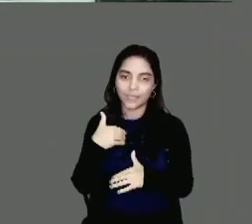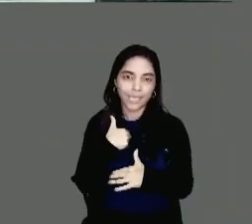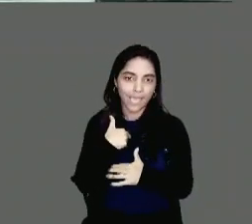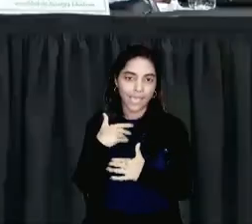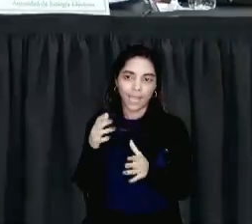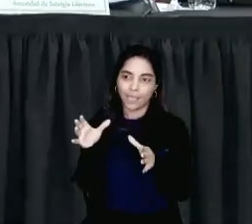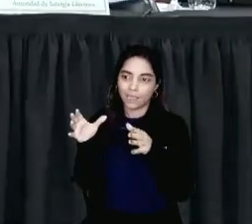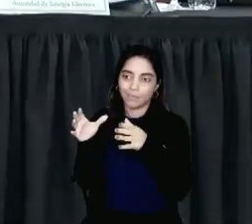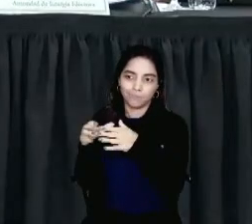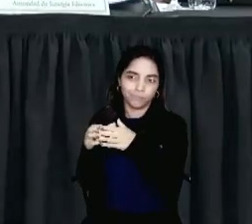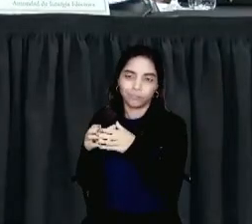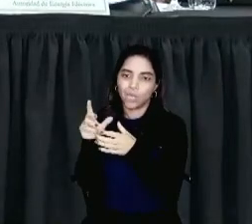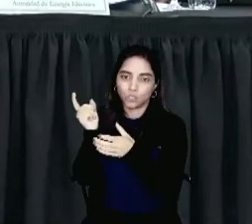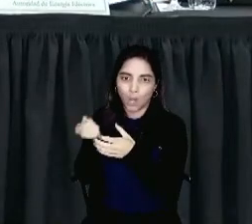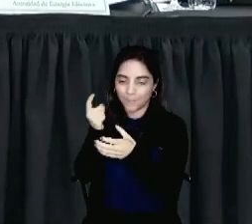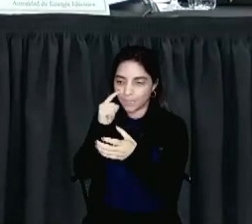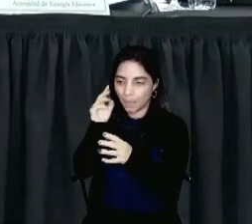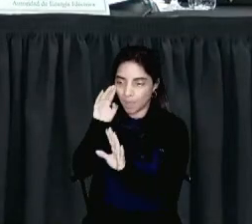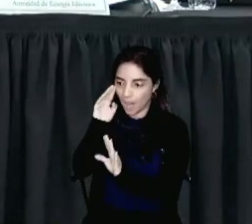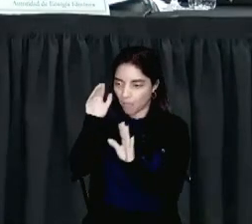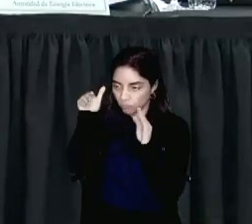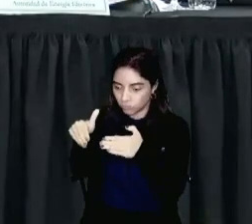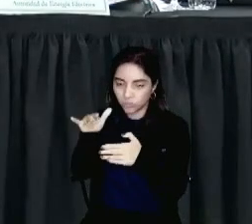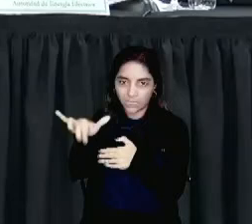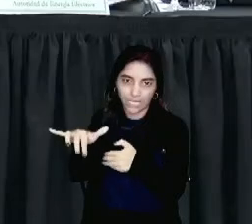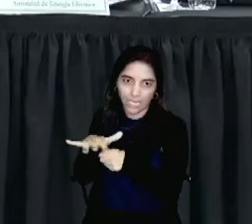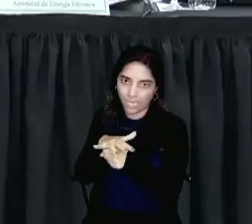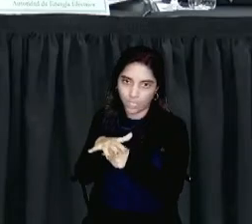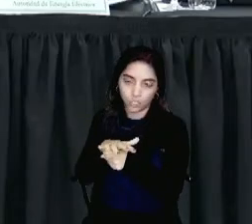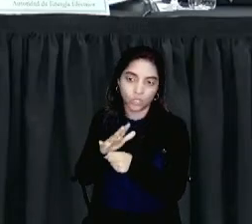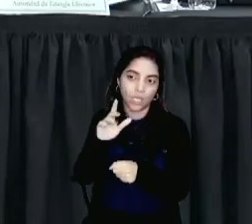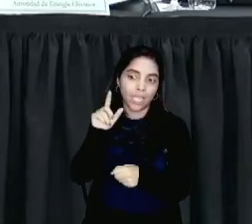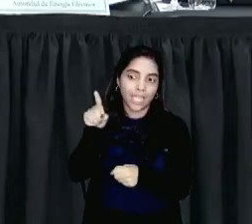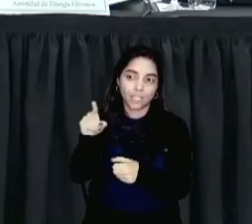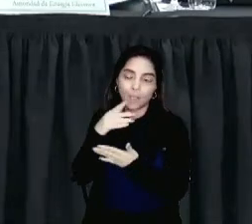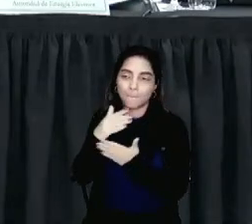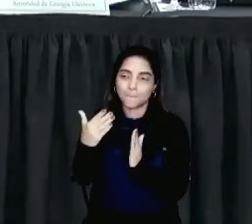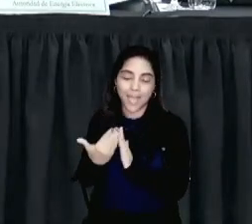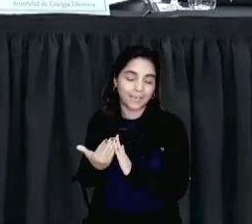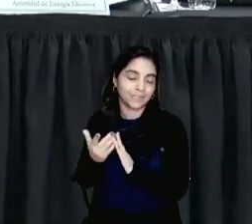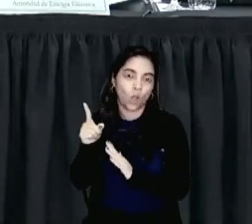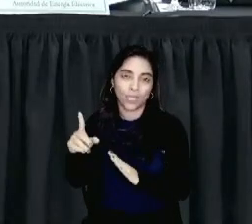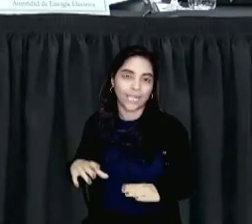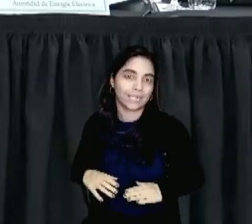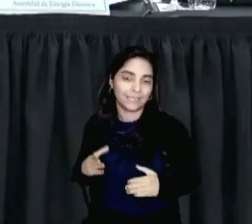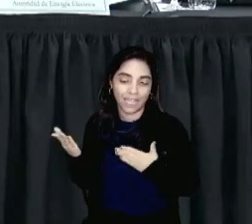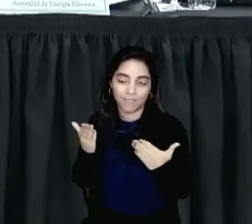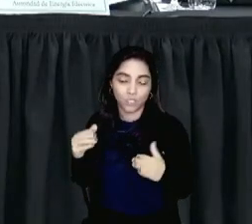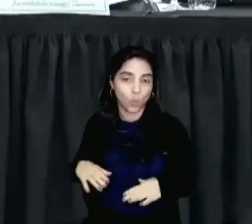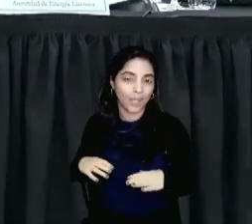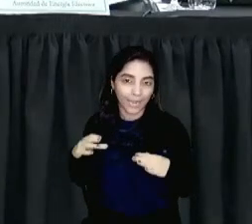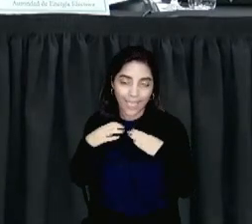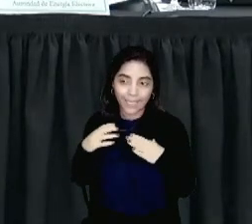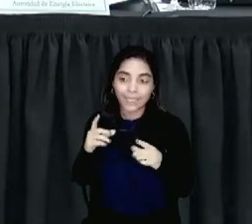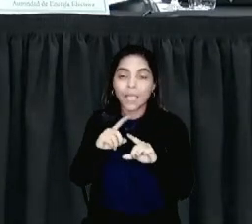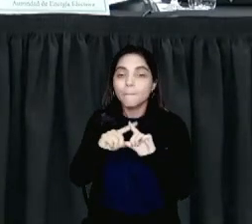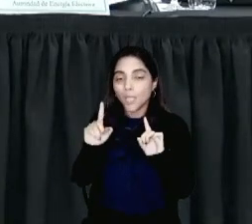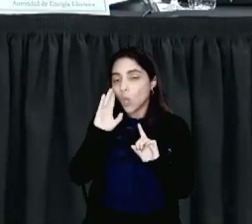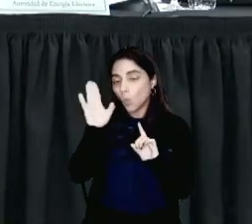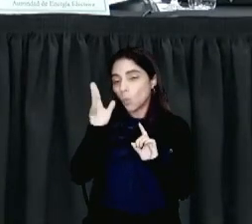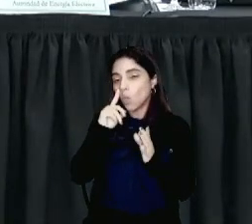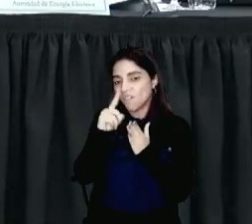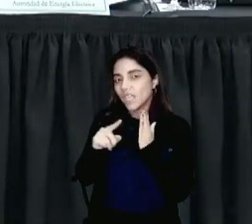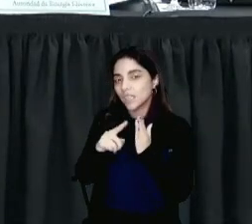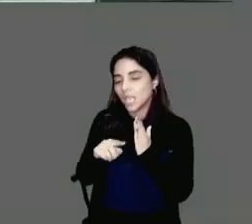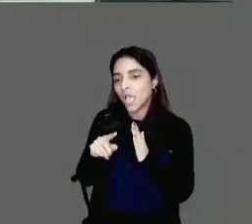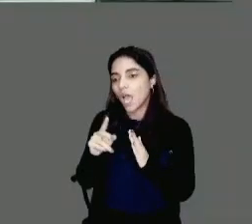verdad que que se dedica a eso eso estaría en el área de customer experience y servicio del cliente pero puedo averiguar en detalle